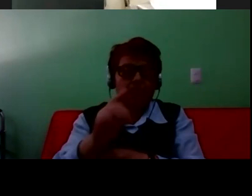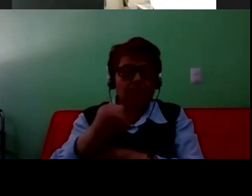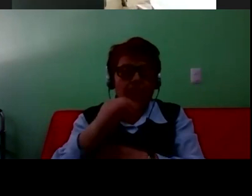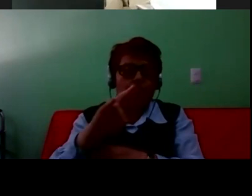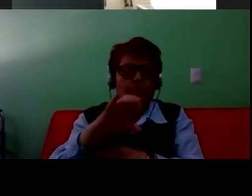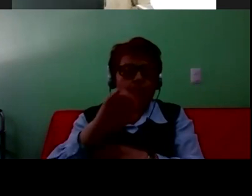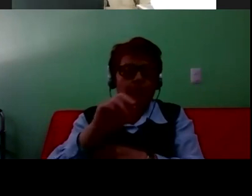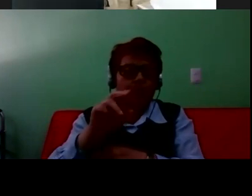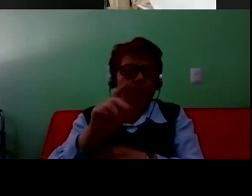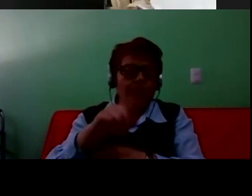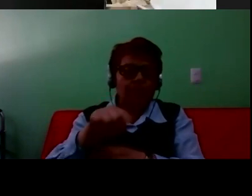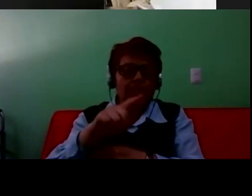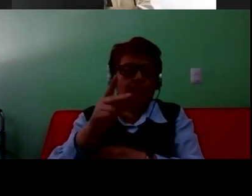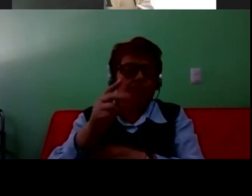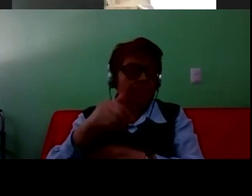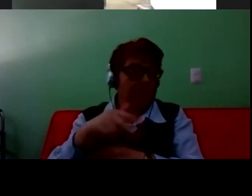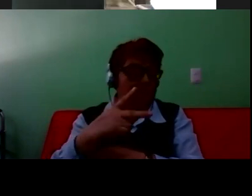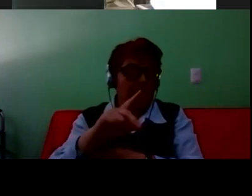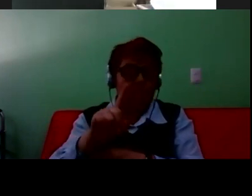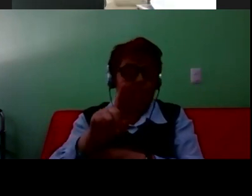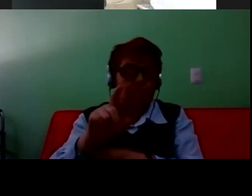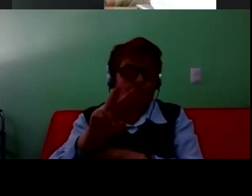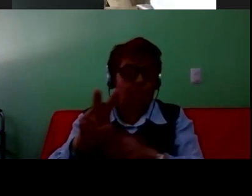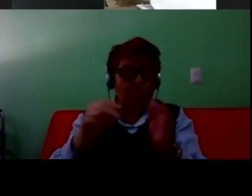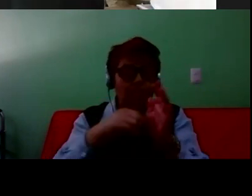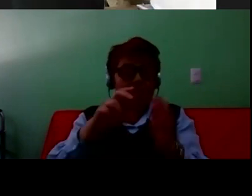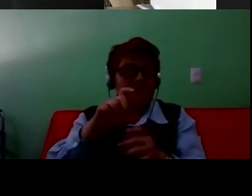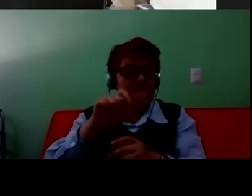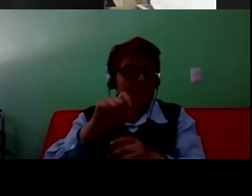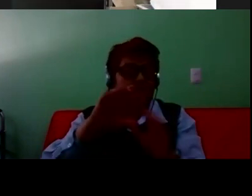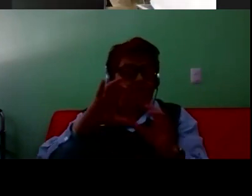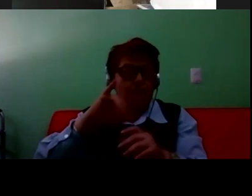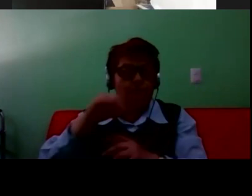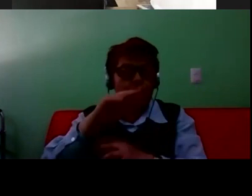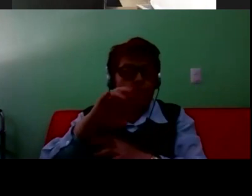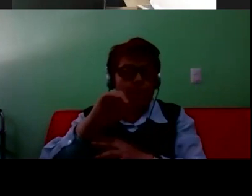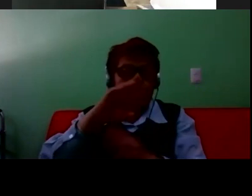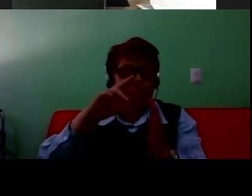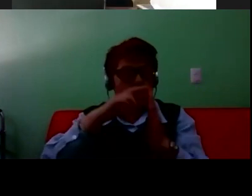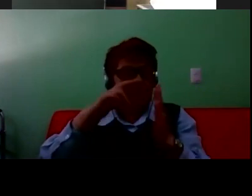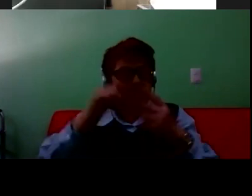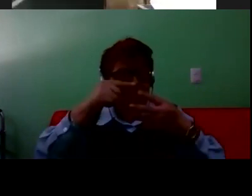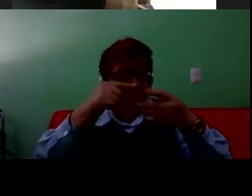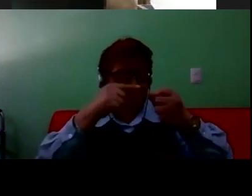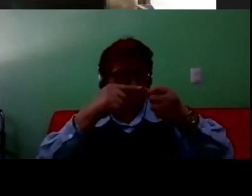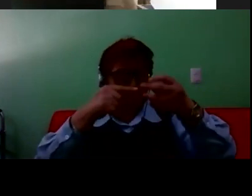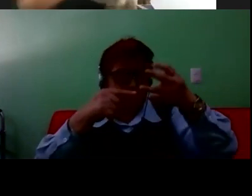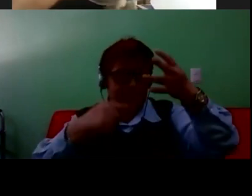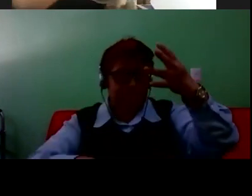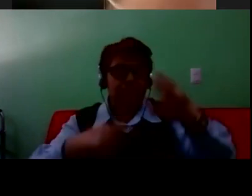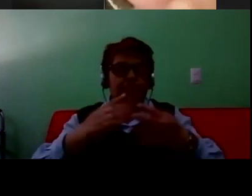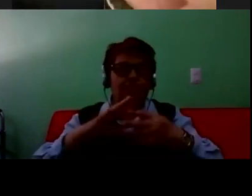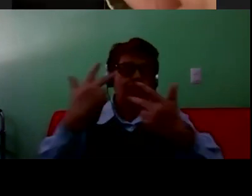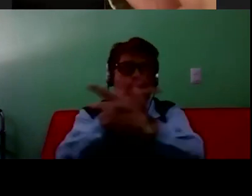diagonal 013, diagonal 2020, de la Junta de Coordinación Política, por el que se establecen las reglas para desarrollar las sesiones vía